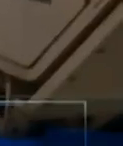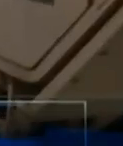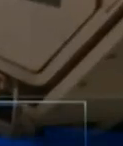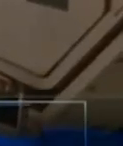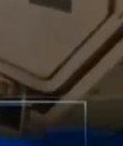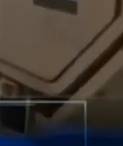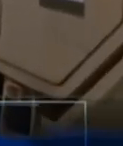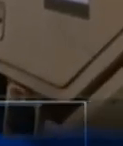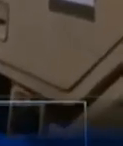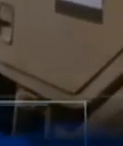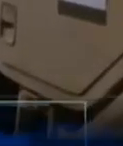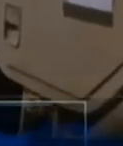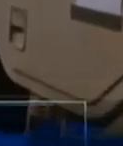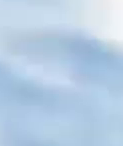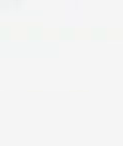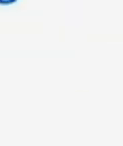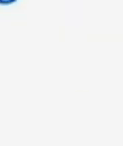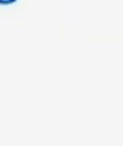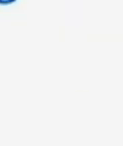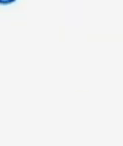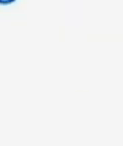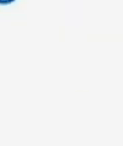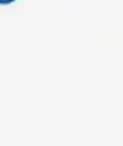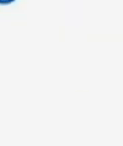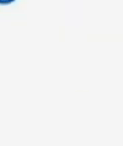sistemas antimisiles en Corea del Sur.